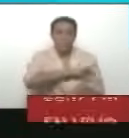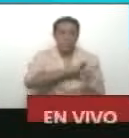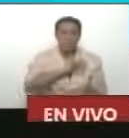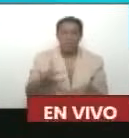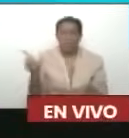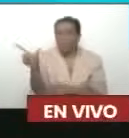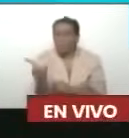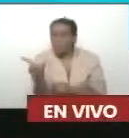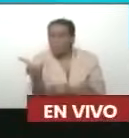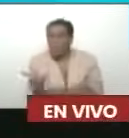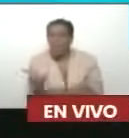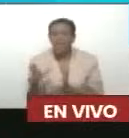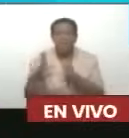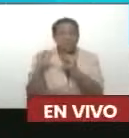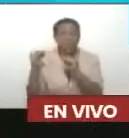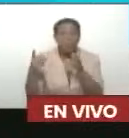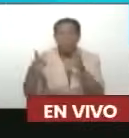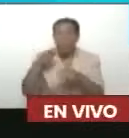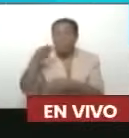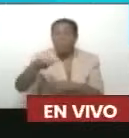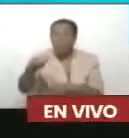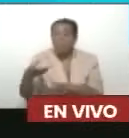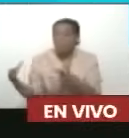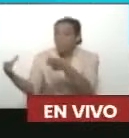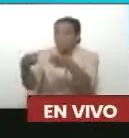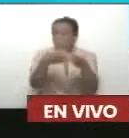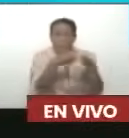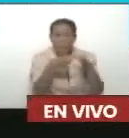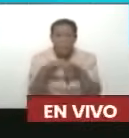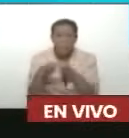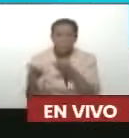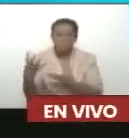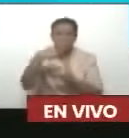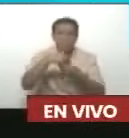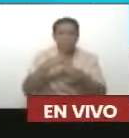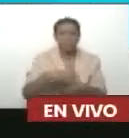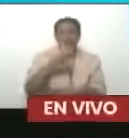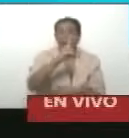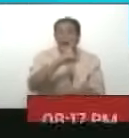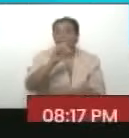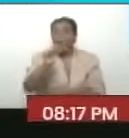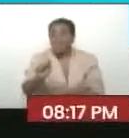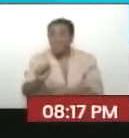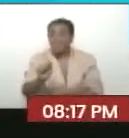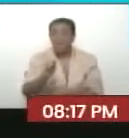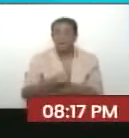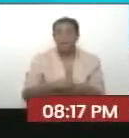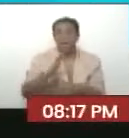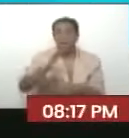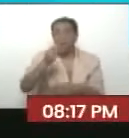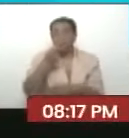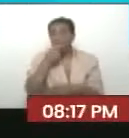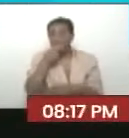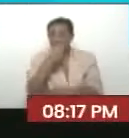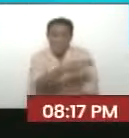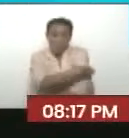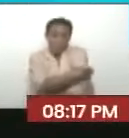Unido de Venezuela y todos los partidos políticos, Acción Democrática, COPEI,